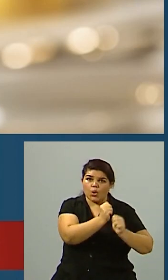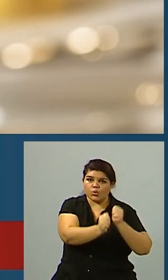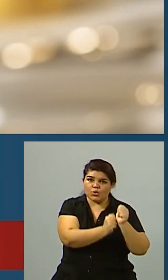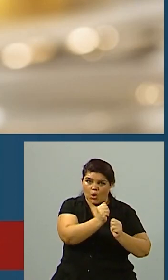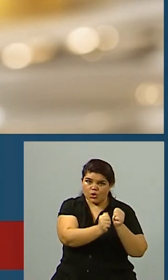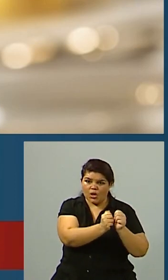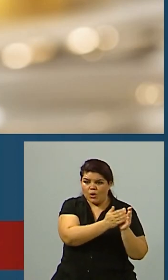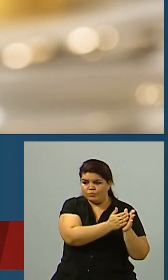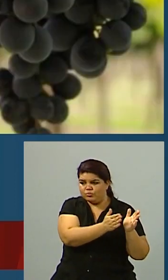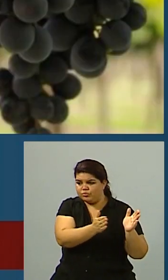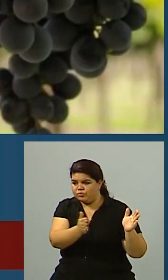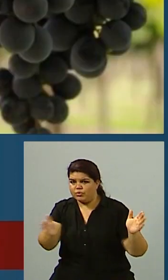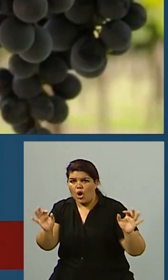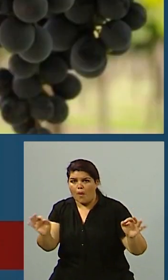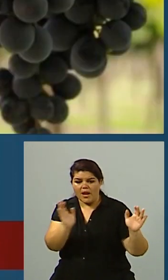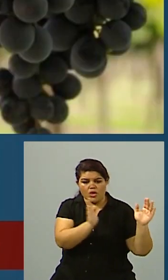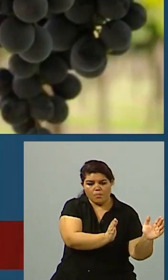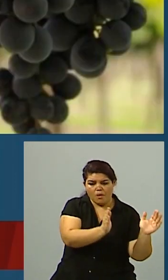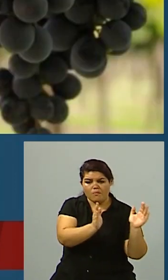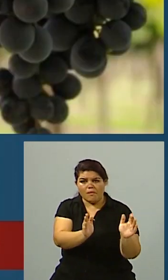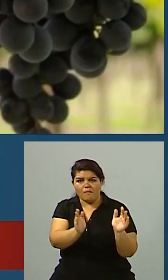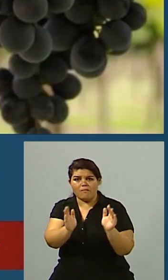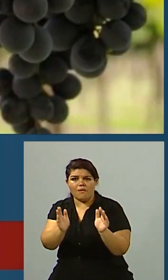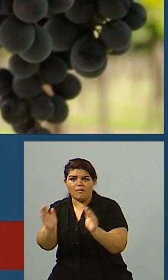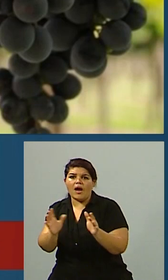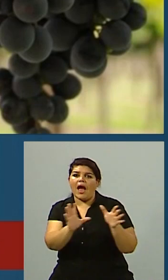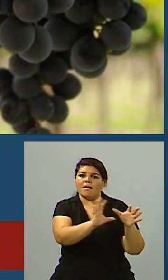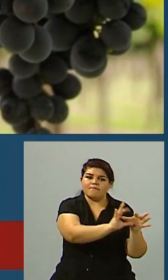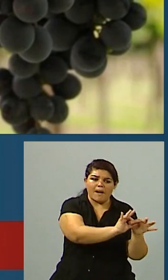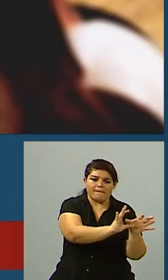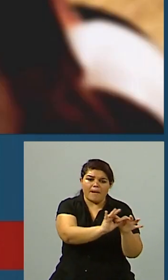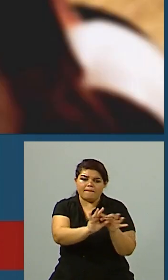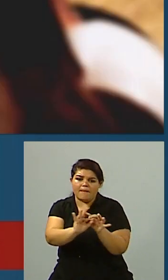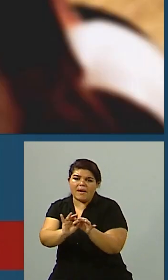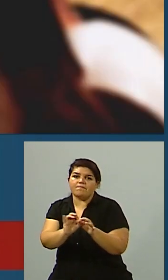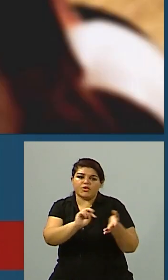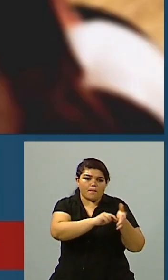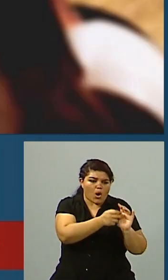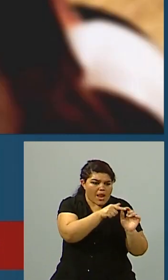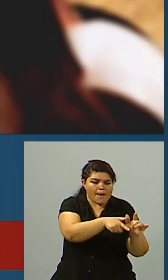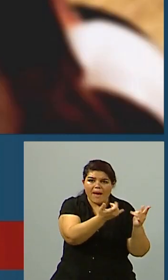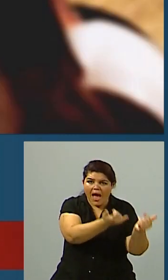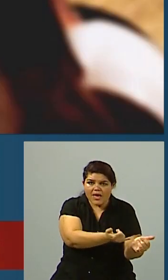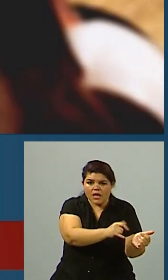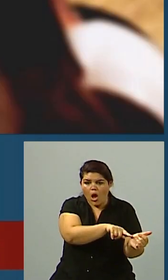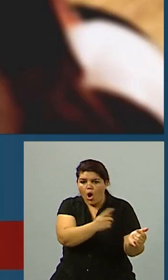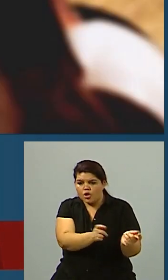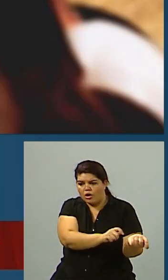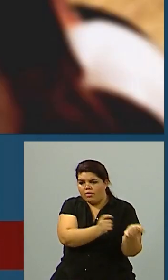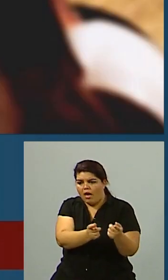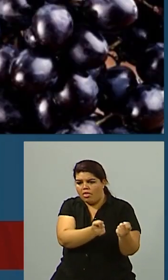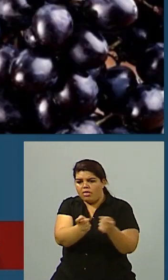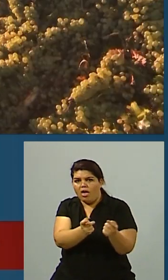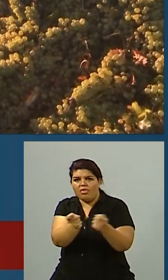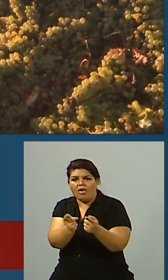cierto?, de eslabones, de donde cada eslabón aporta y vive insertado en relación a lo que le pasa al otro y en condiciones